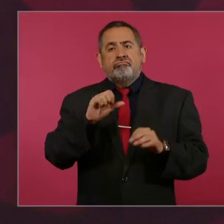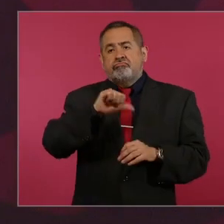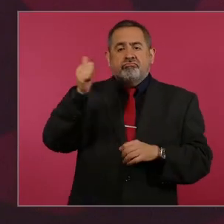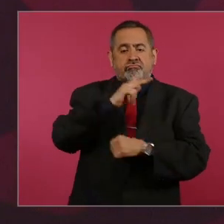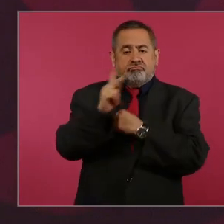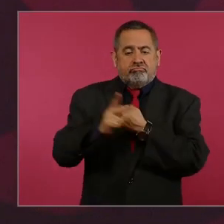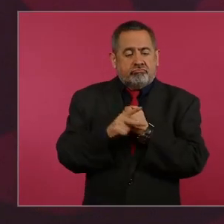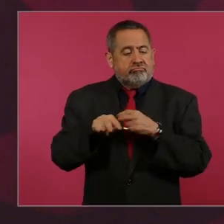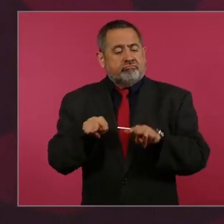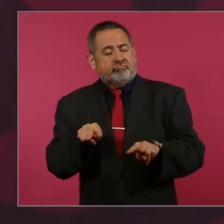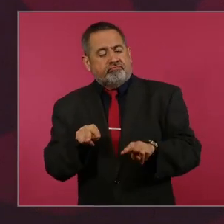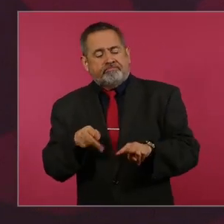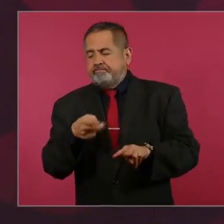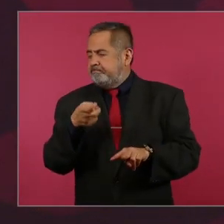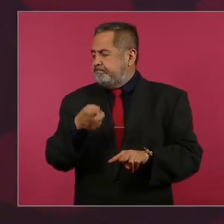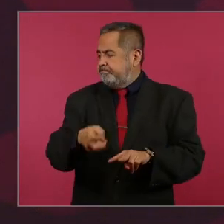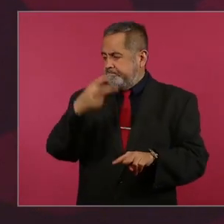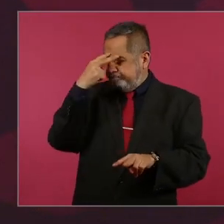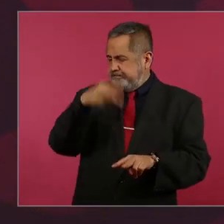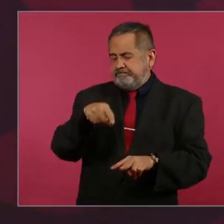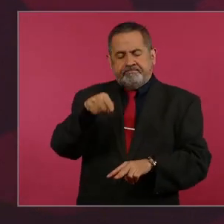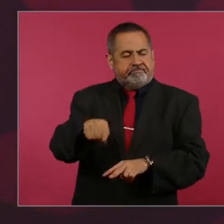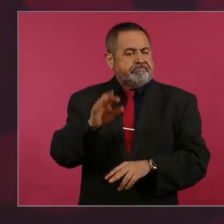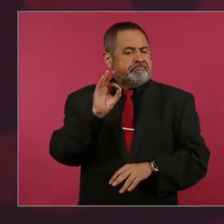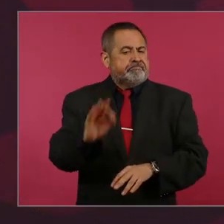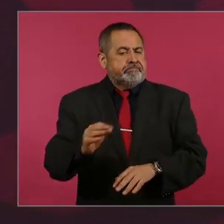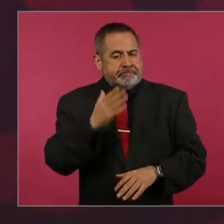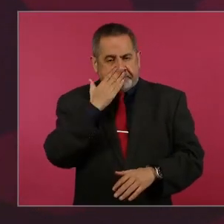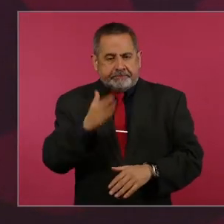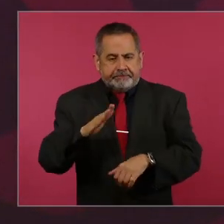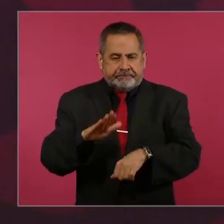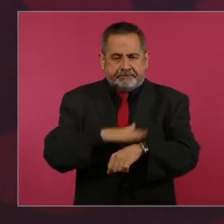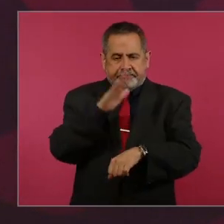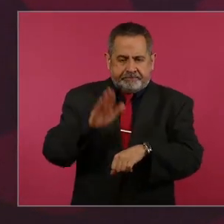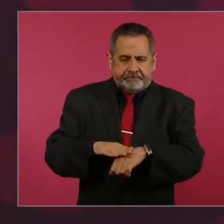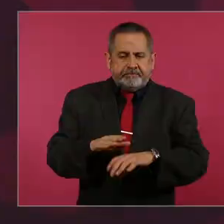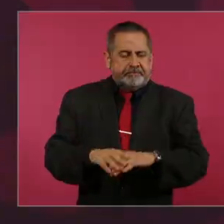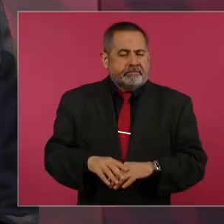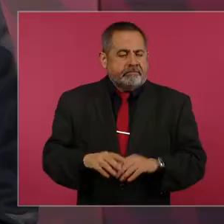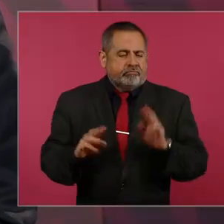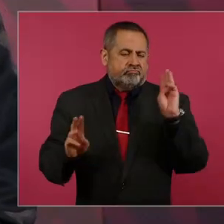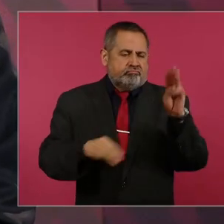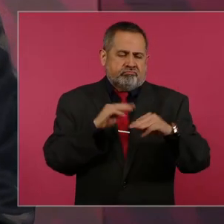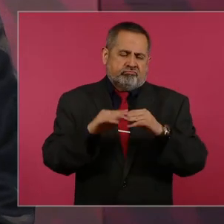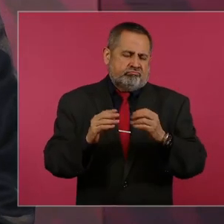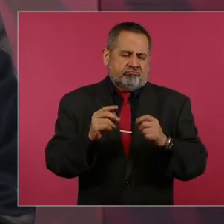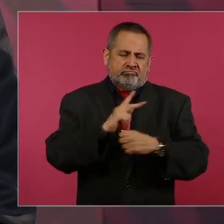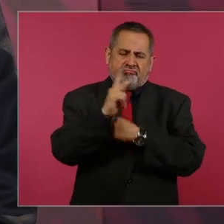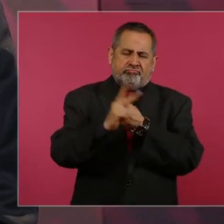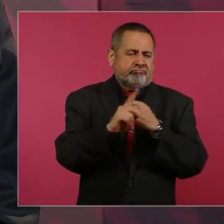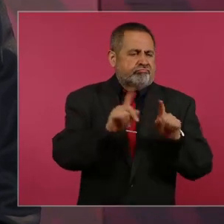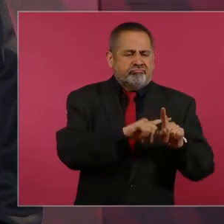especial en el concierto de las naciones